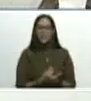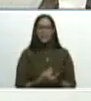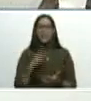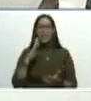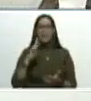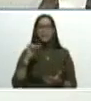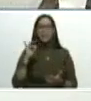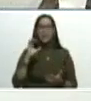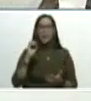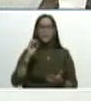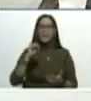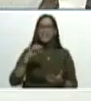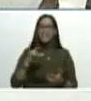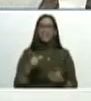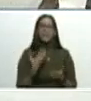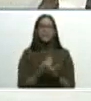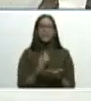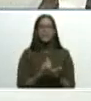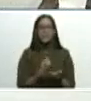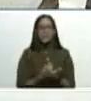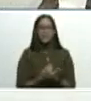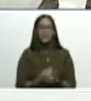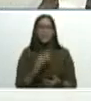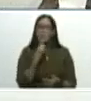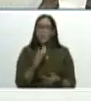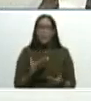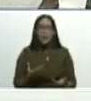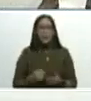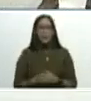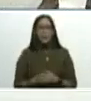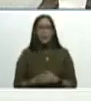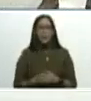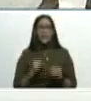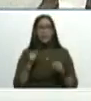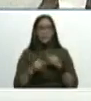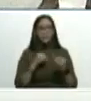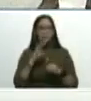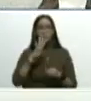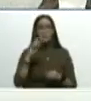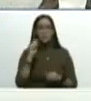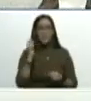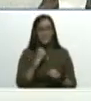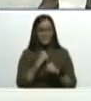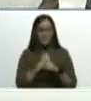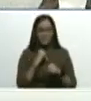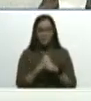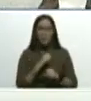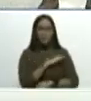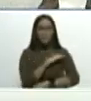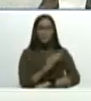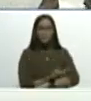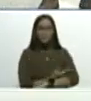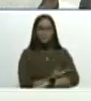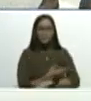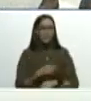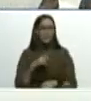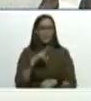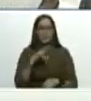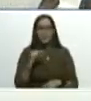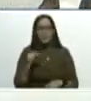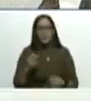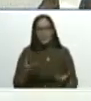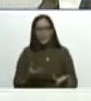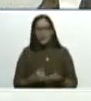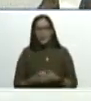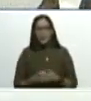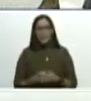de Maturín. Bueno, porque esto se llevó 4 meses de trabajo intensivo. No era